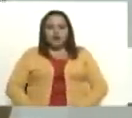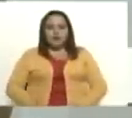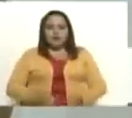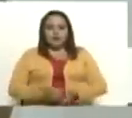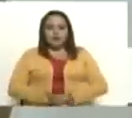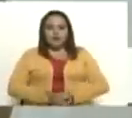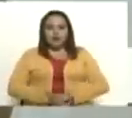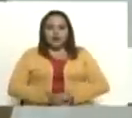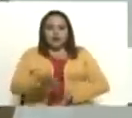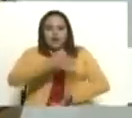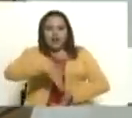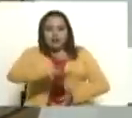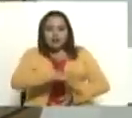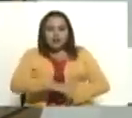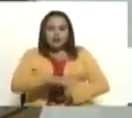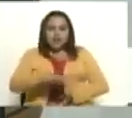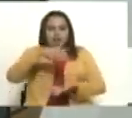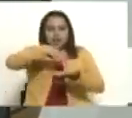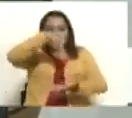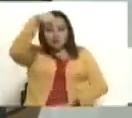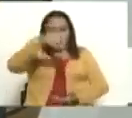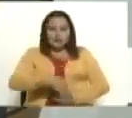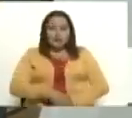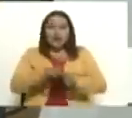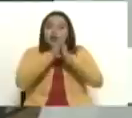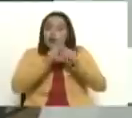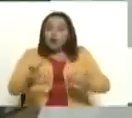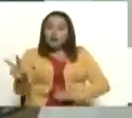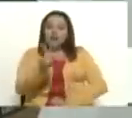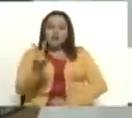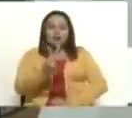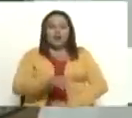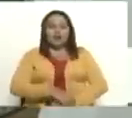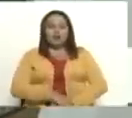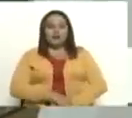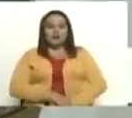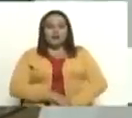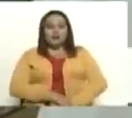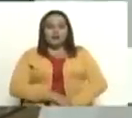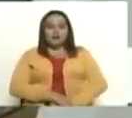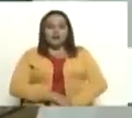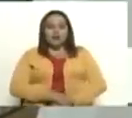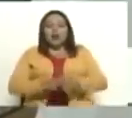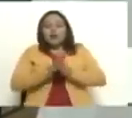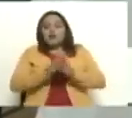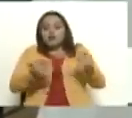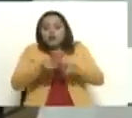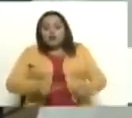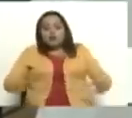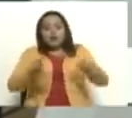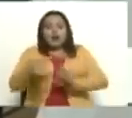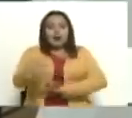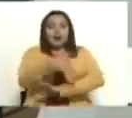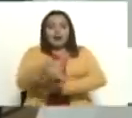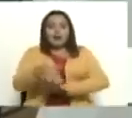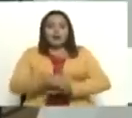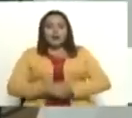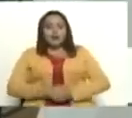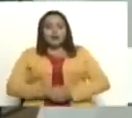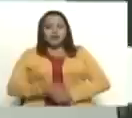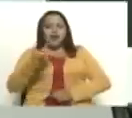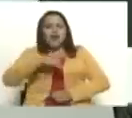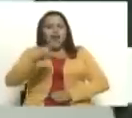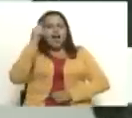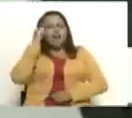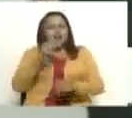Altamira. Toda Venezuela, carajo, de punta a punta a las calles, llegó el día que